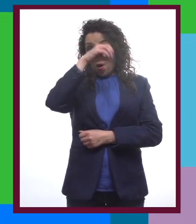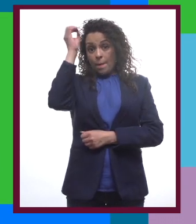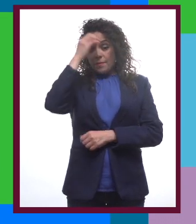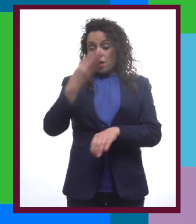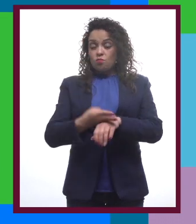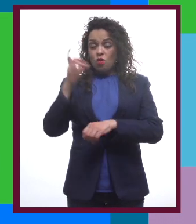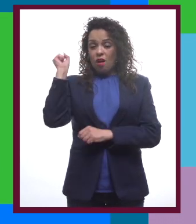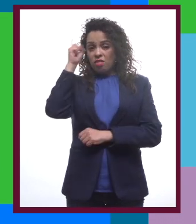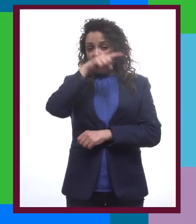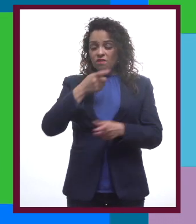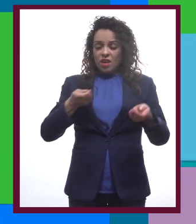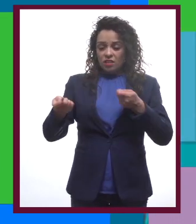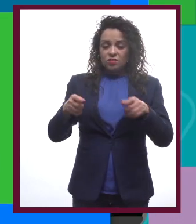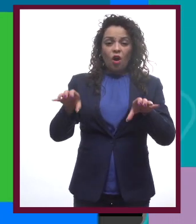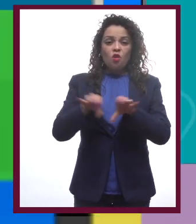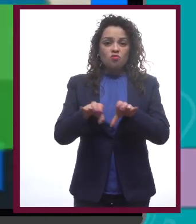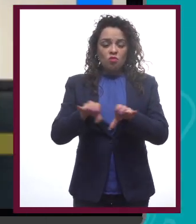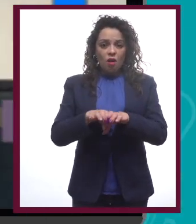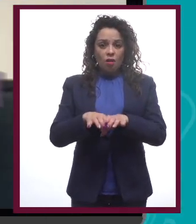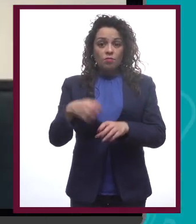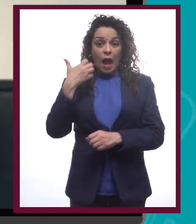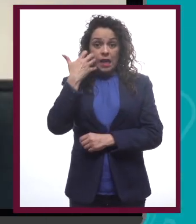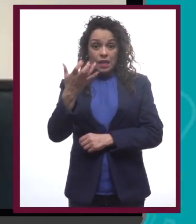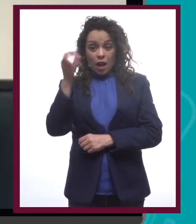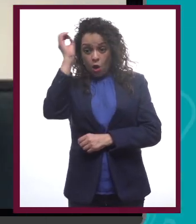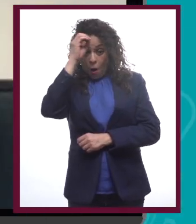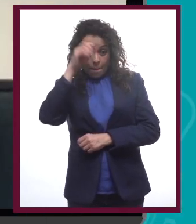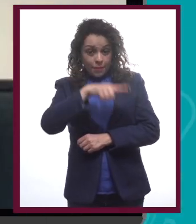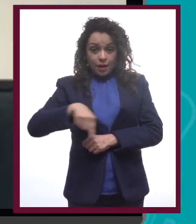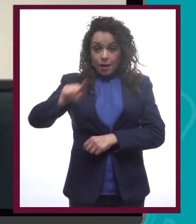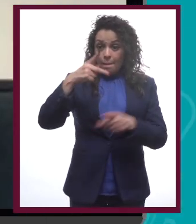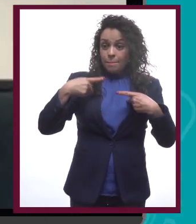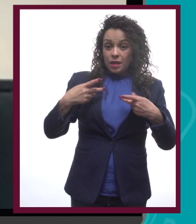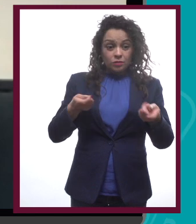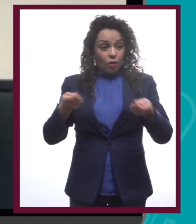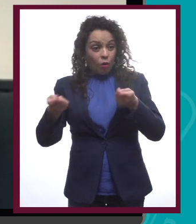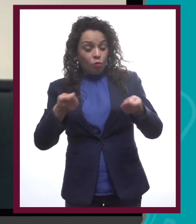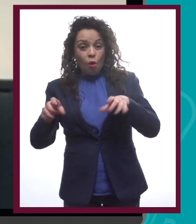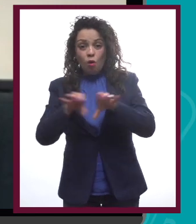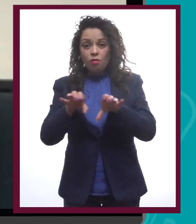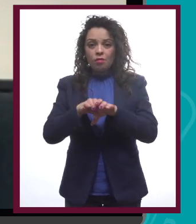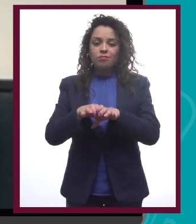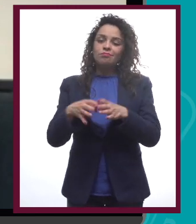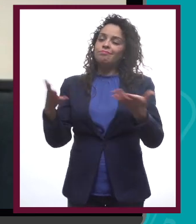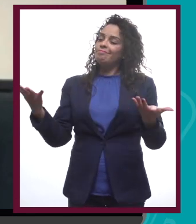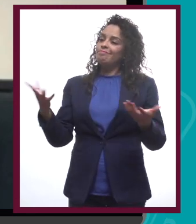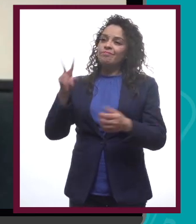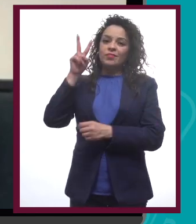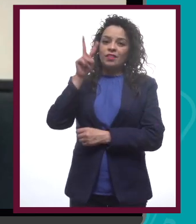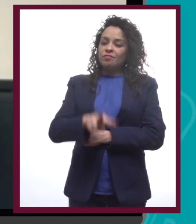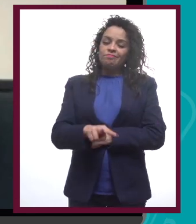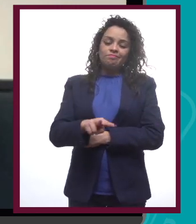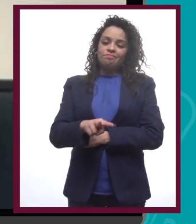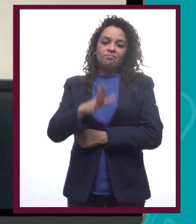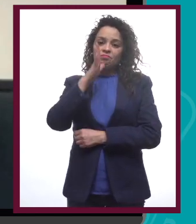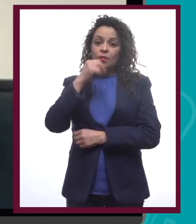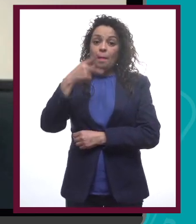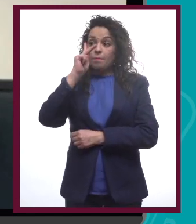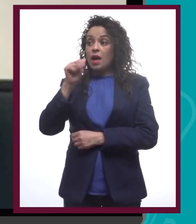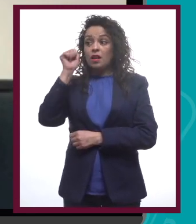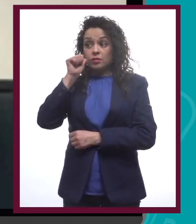La opinión es muy difícil de controlar. La aspiración de querer controlar la opinión de los ciudadanos siempre ha sido una